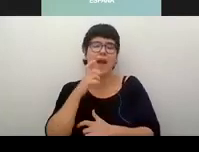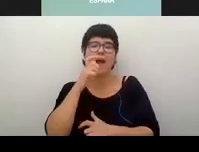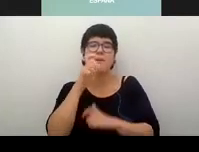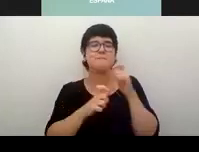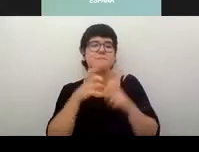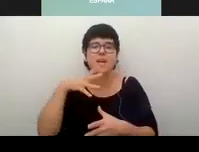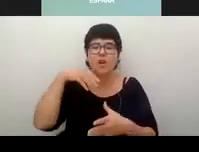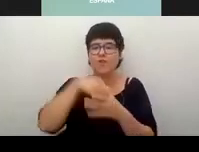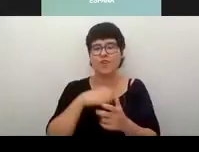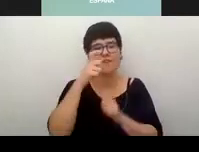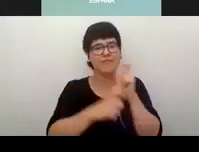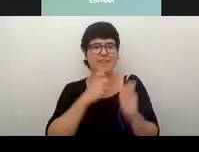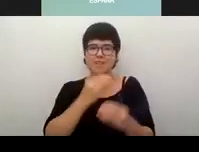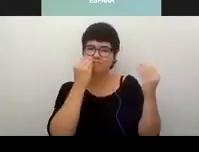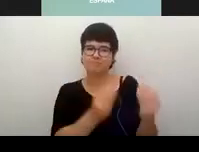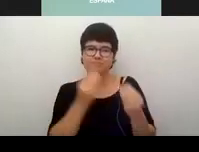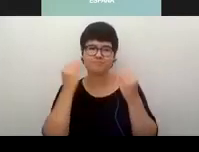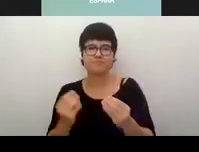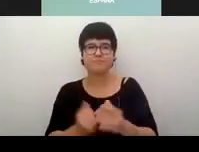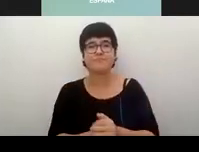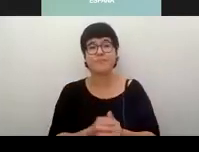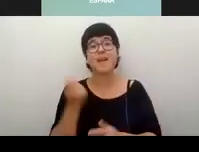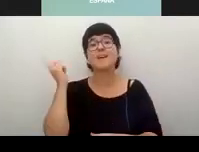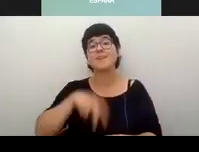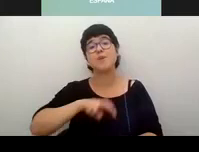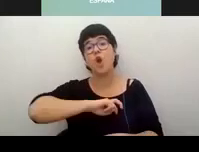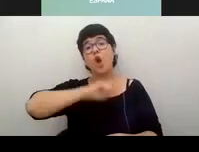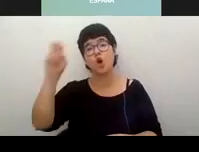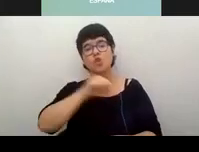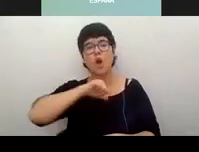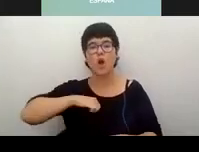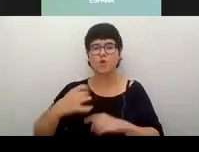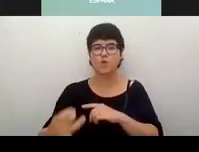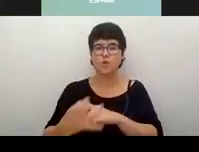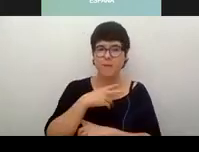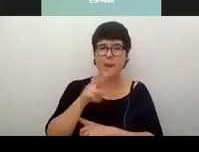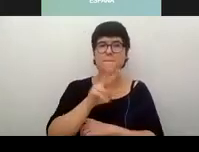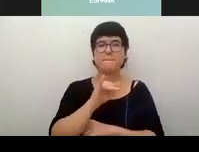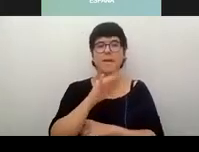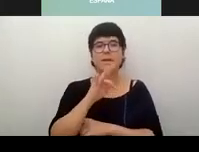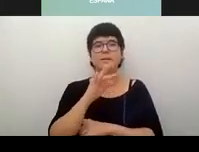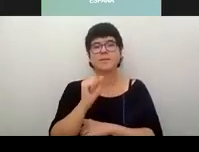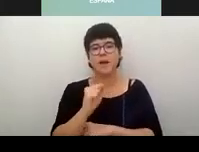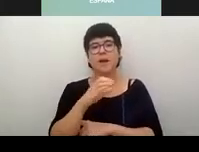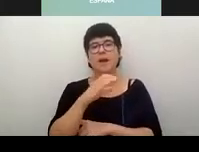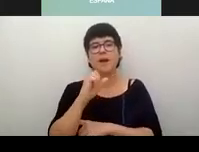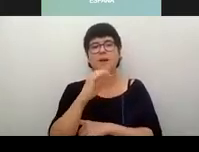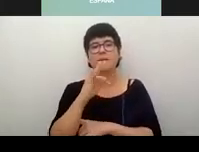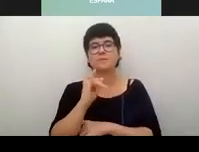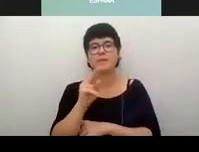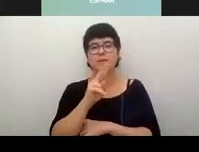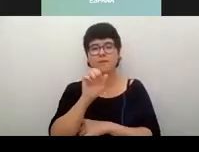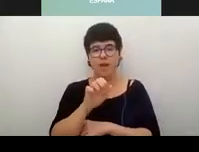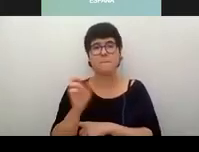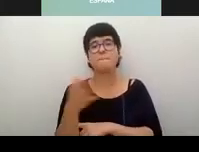saludables. Tenemos también el autoenvío para el Vita Active, el ProBalance y el Super Omega, que lo hemos comentado en algún